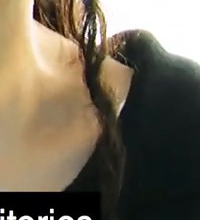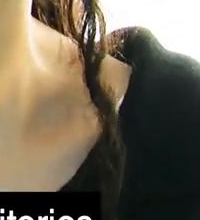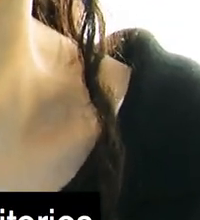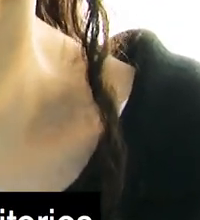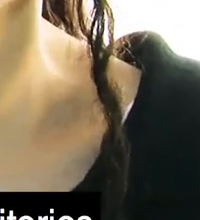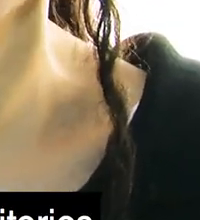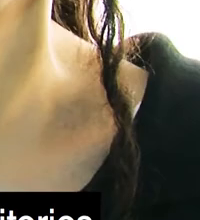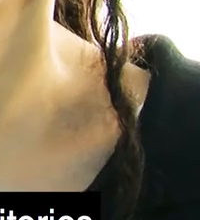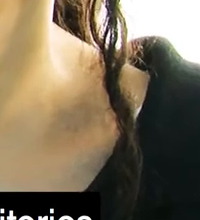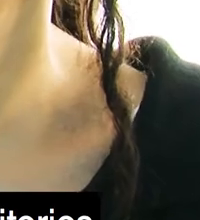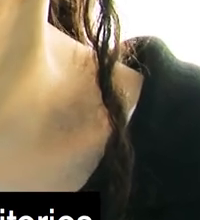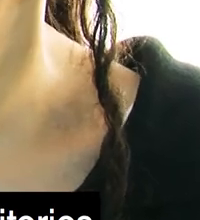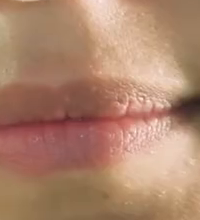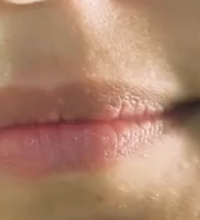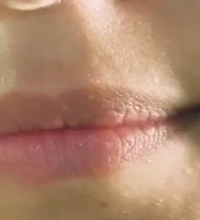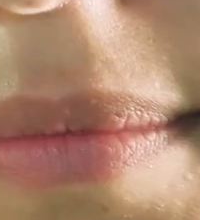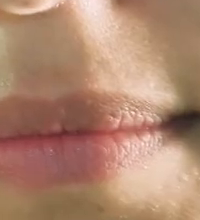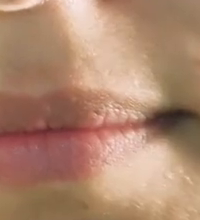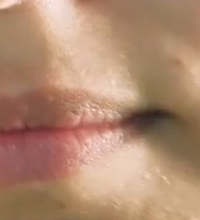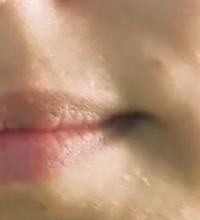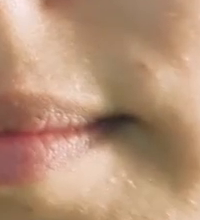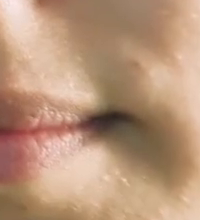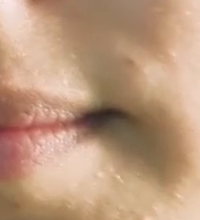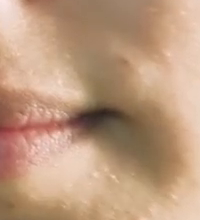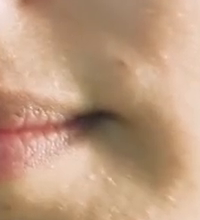naturaleza, de los territorios,